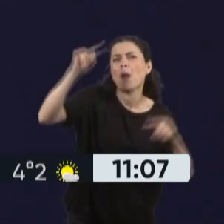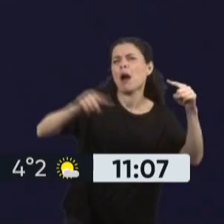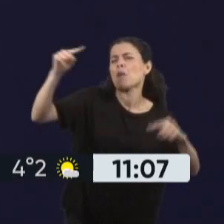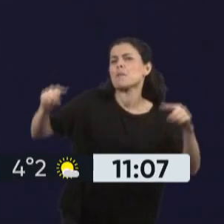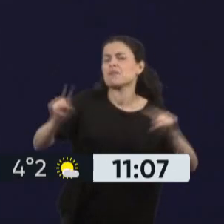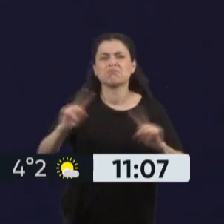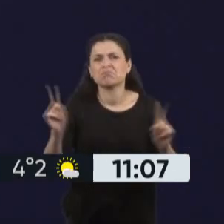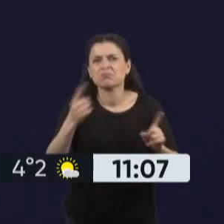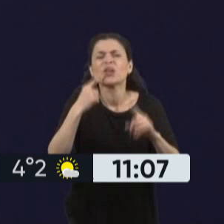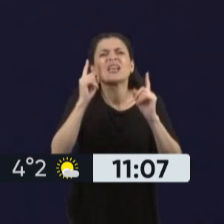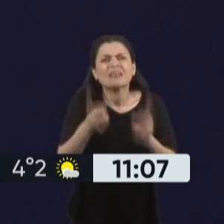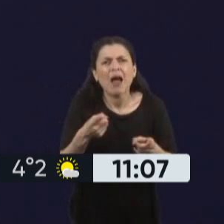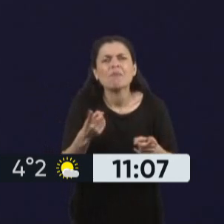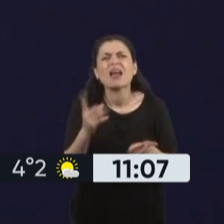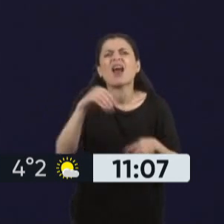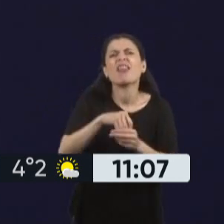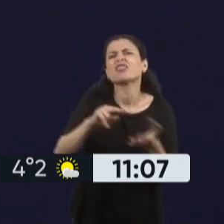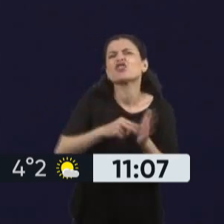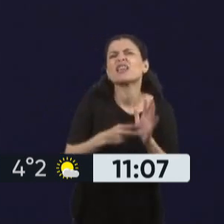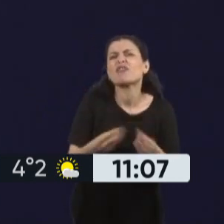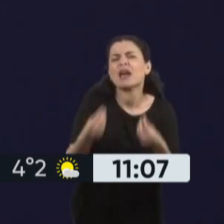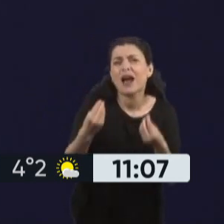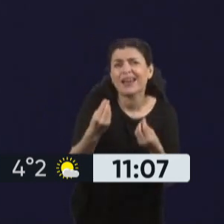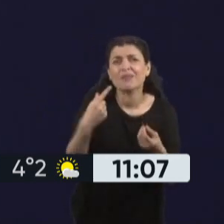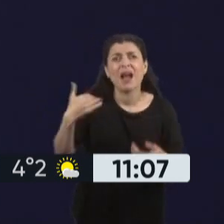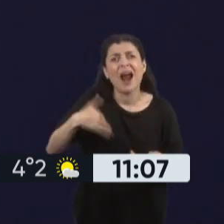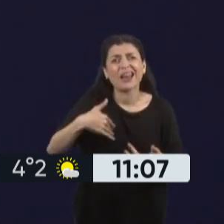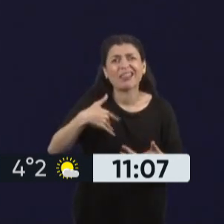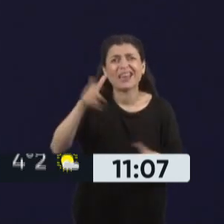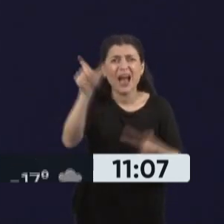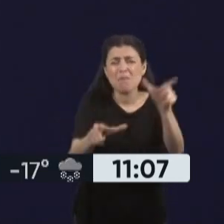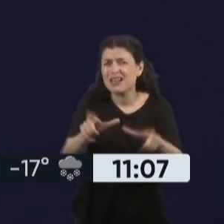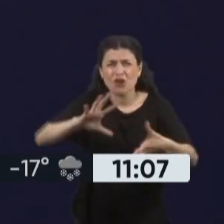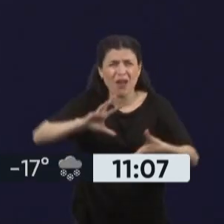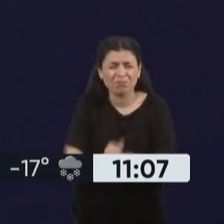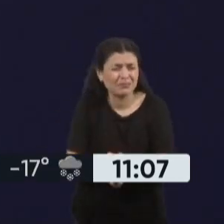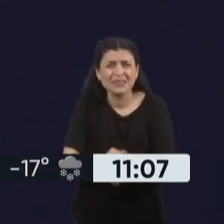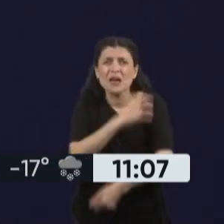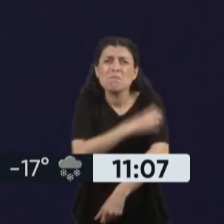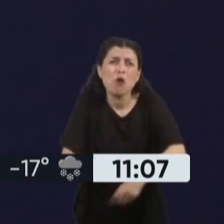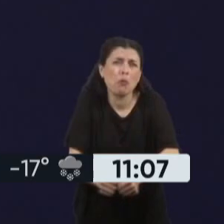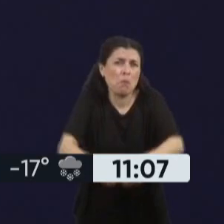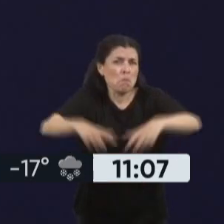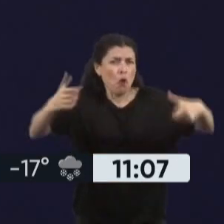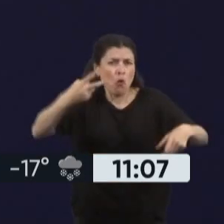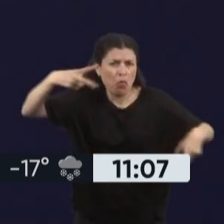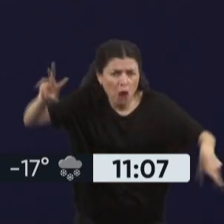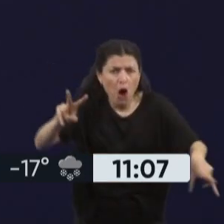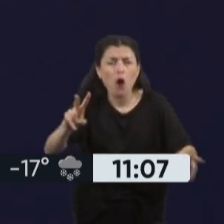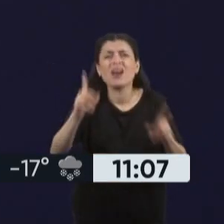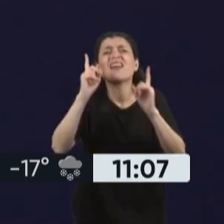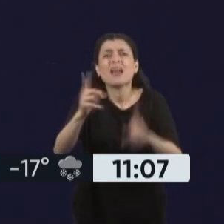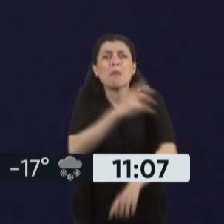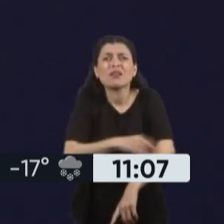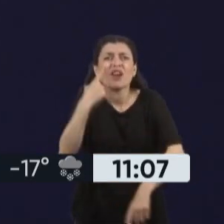estratosféricos, sino que además de números estratosféricos habla de un país con un nivel de pobreza muchísimo más alto que el que conocemos hoy y un nivel de